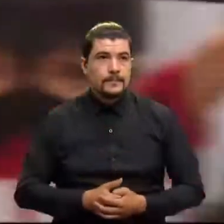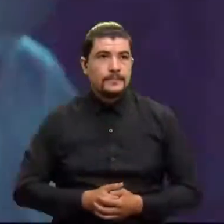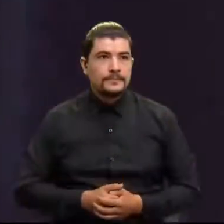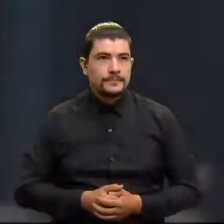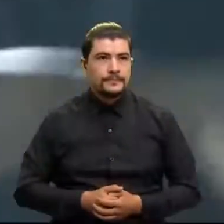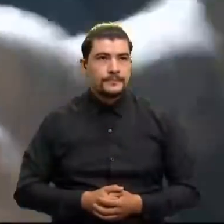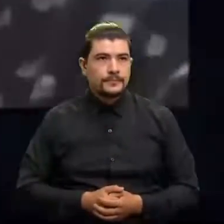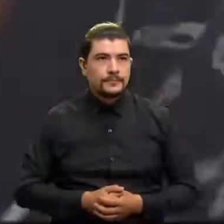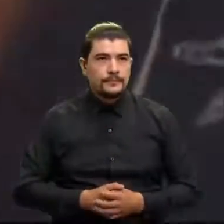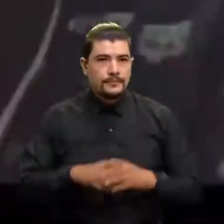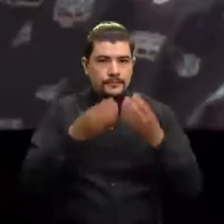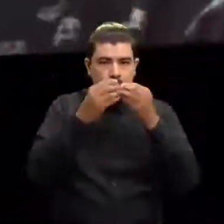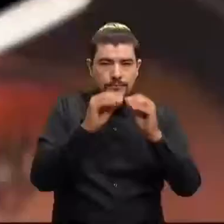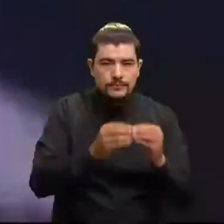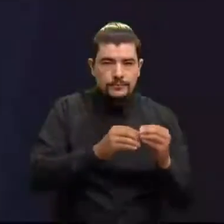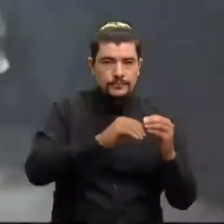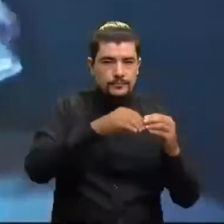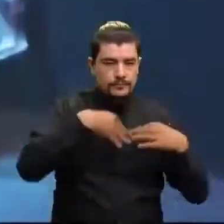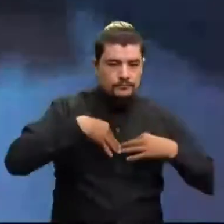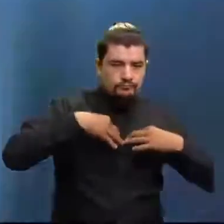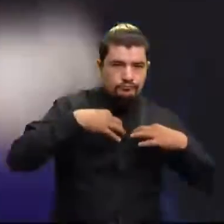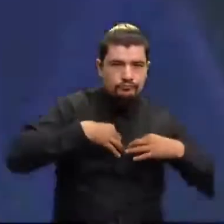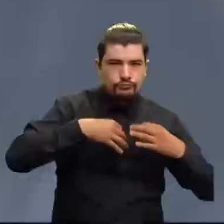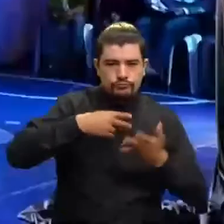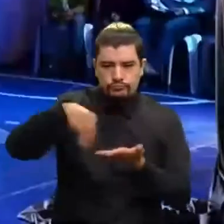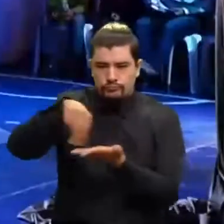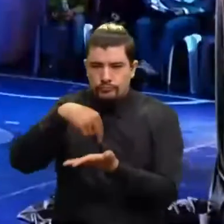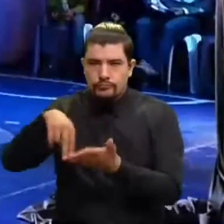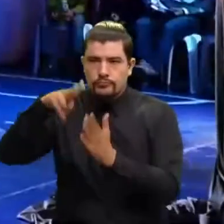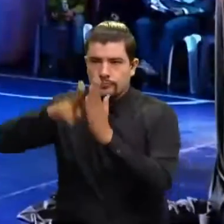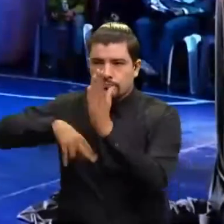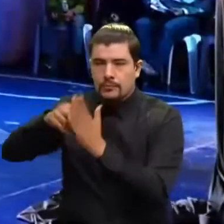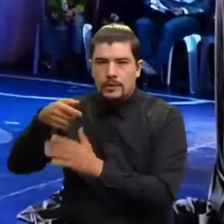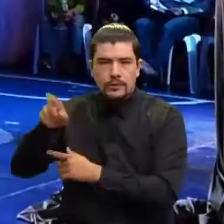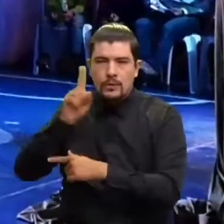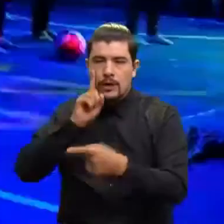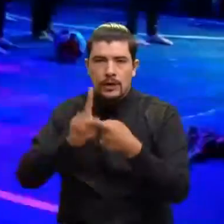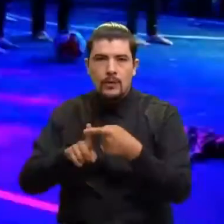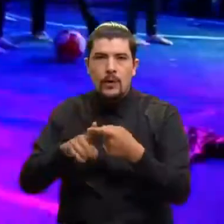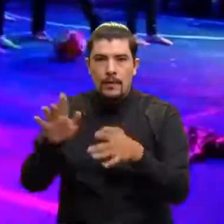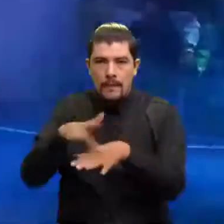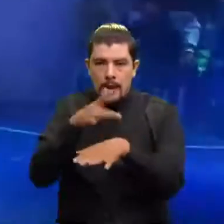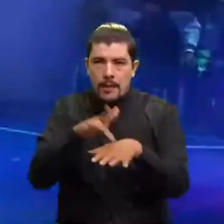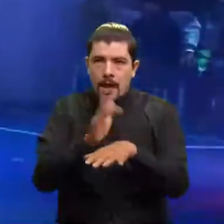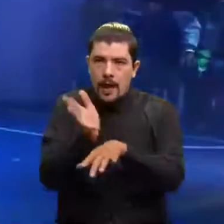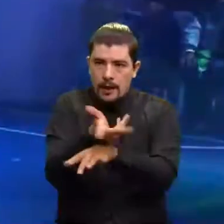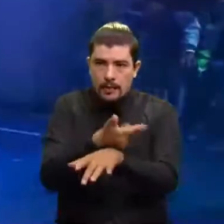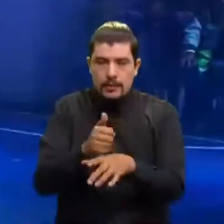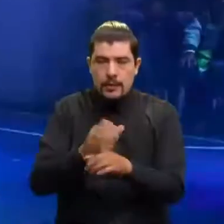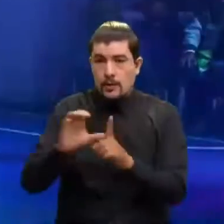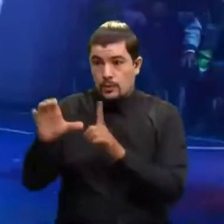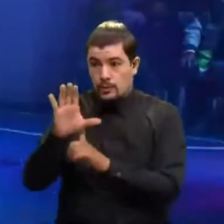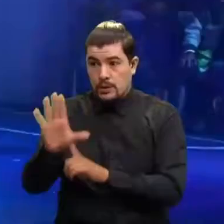Con maniobras en tela, pintura y baile, este lugar busca incentivar el arte y la cultura pamplonesa.